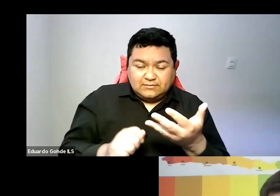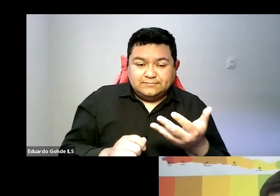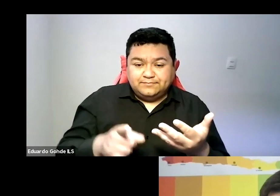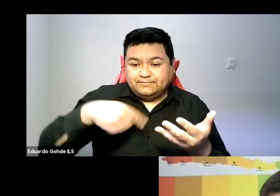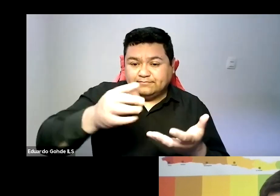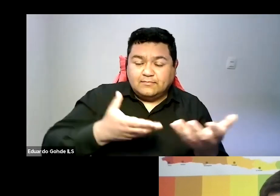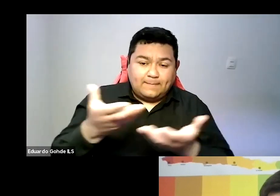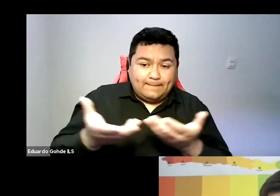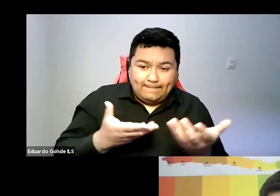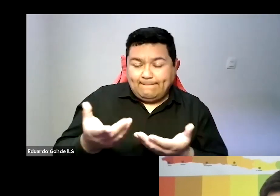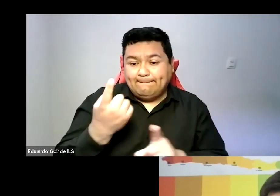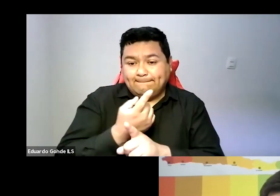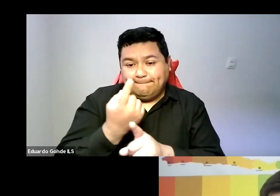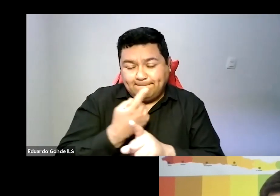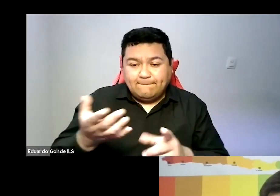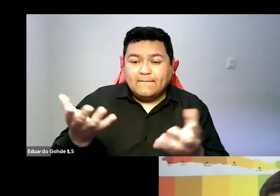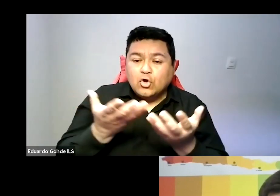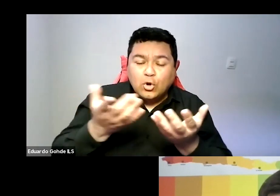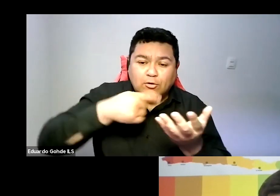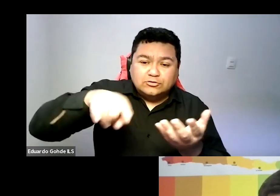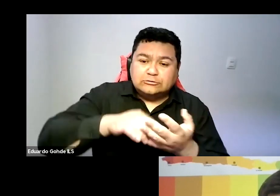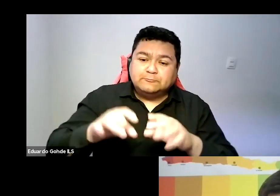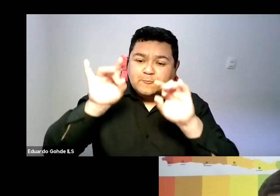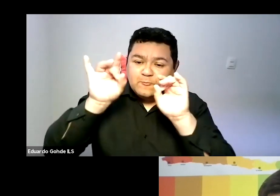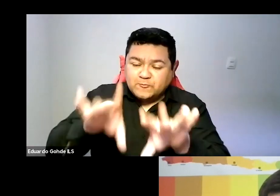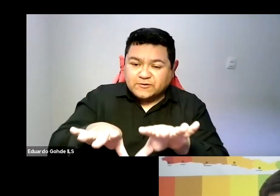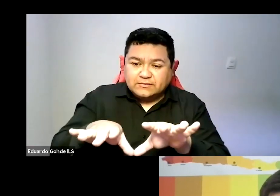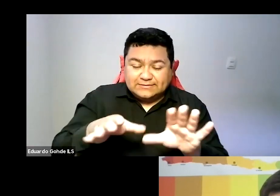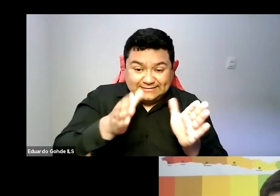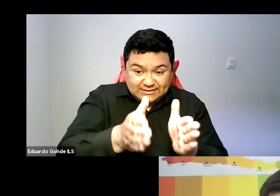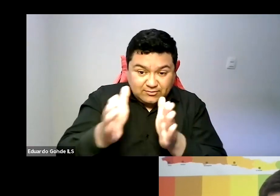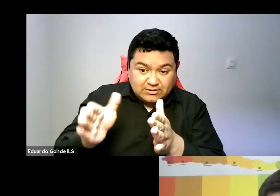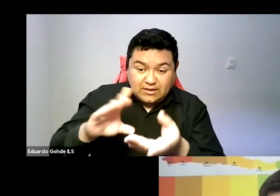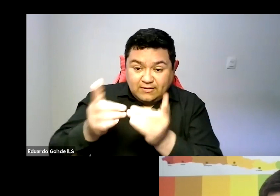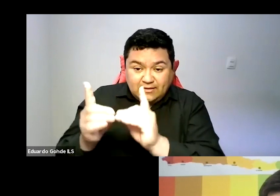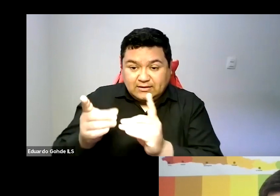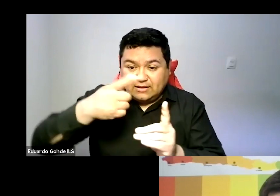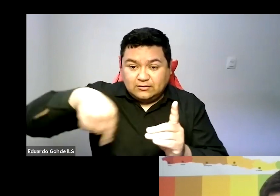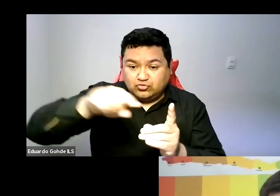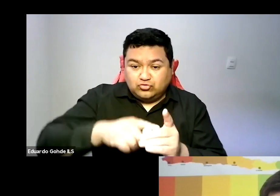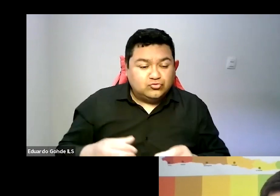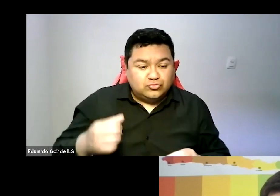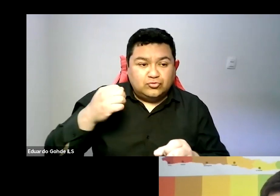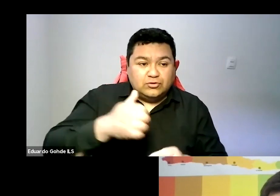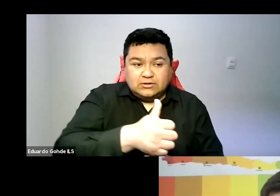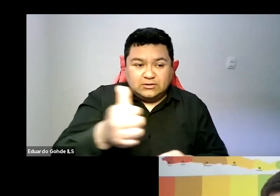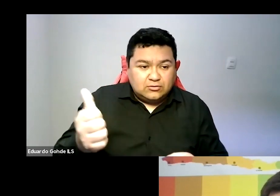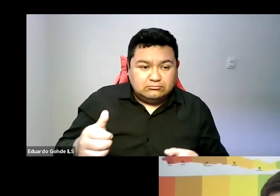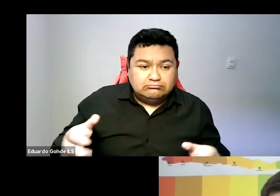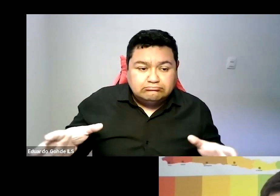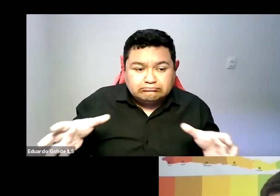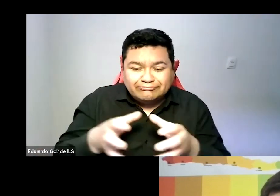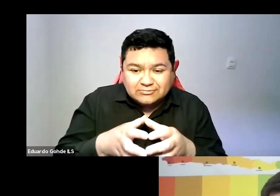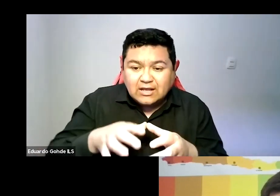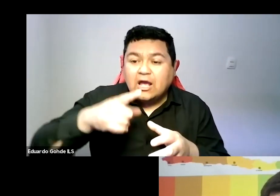en la interpretación, tenemos que ver cómo se aplica esa secuencia que logramos entre todos, de pensamiento científico, a